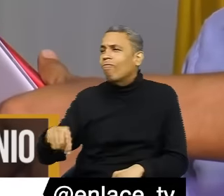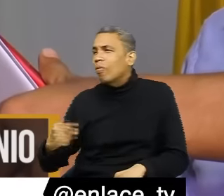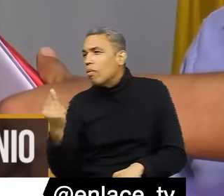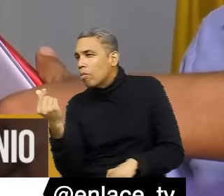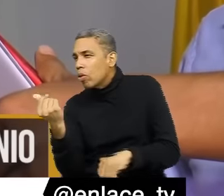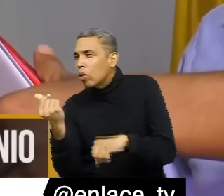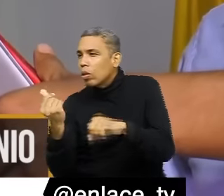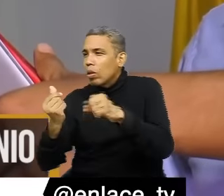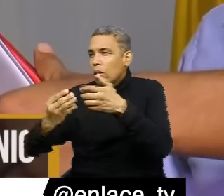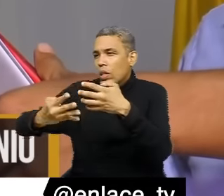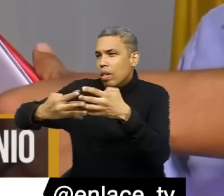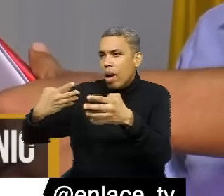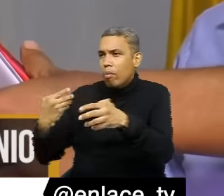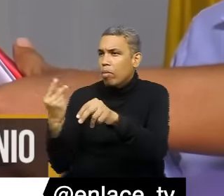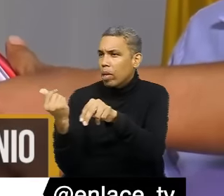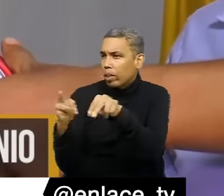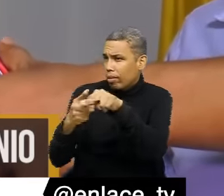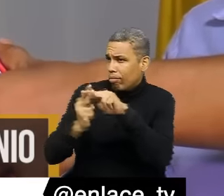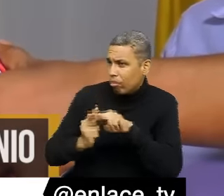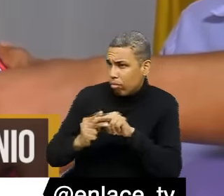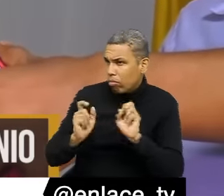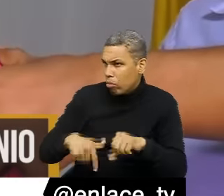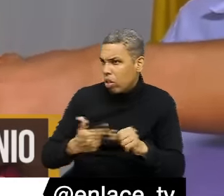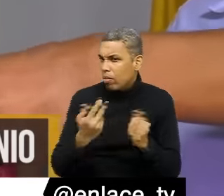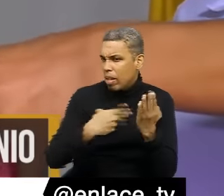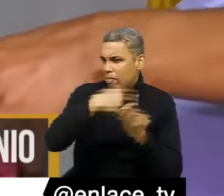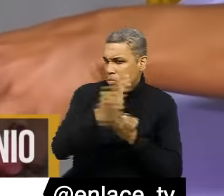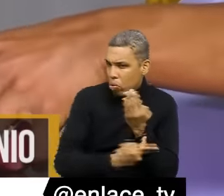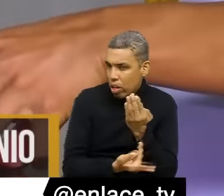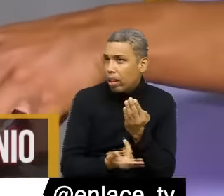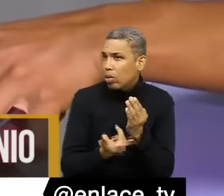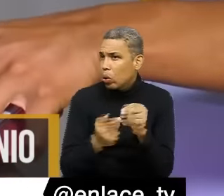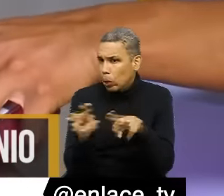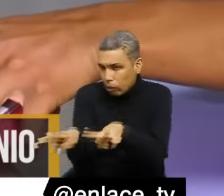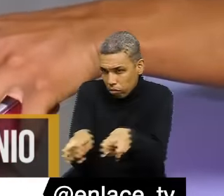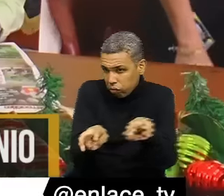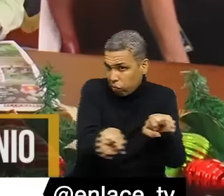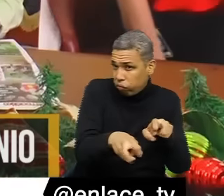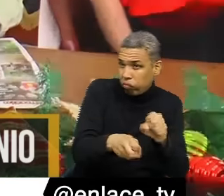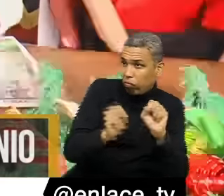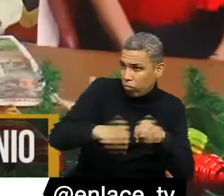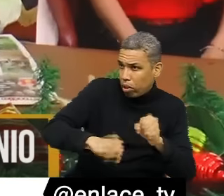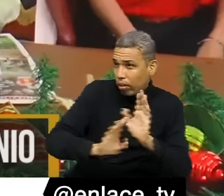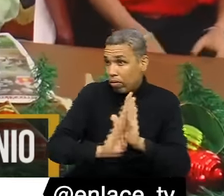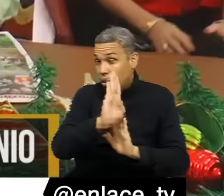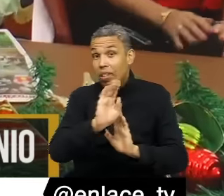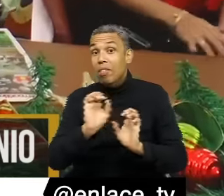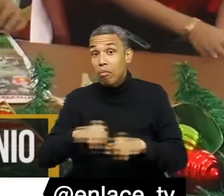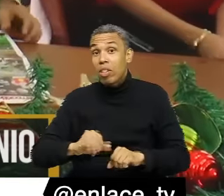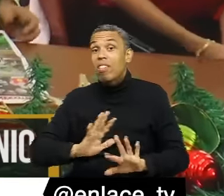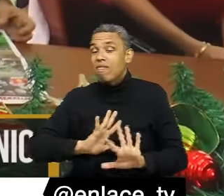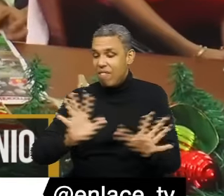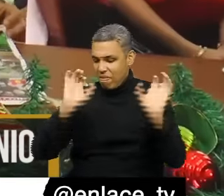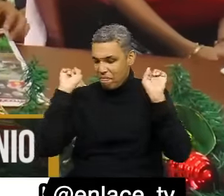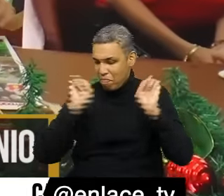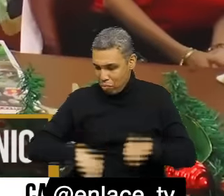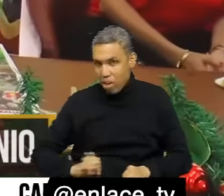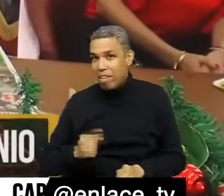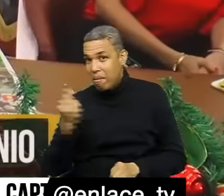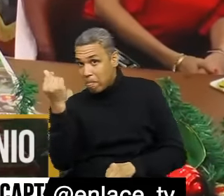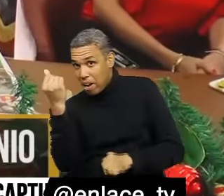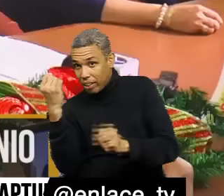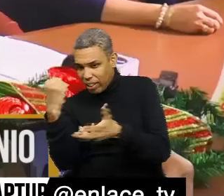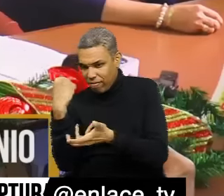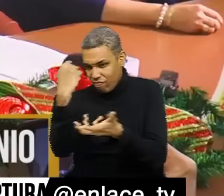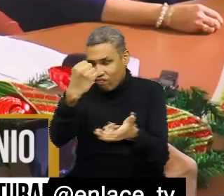el campo. Tenemos con esos 400 millones que aportamos. Esta iniciativa que por primera vez hace el municipio se